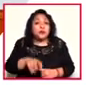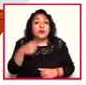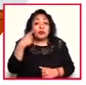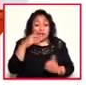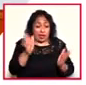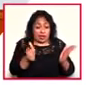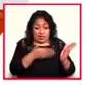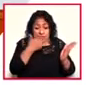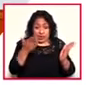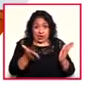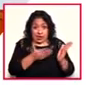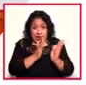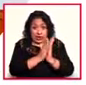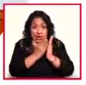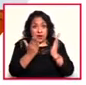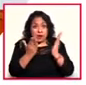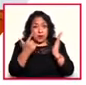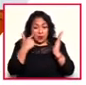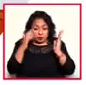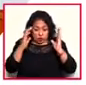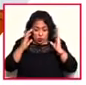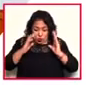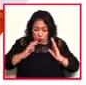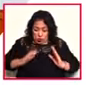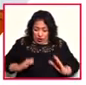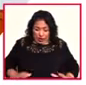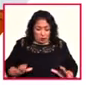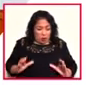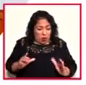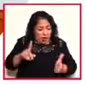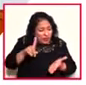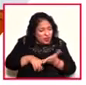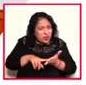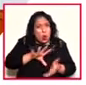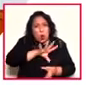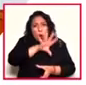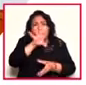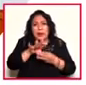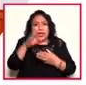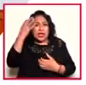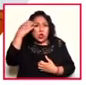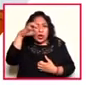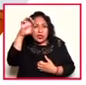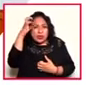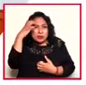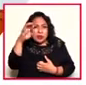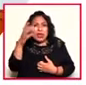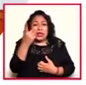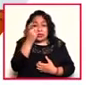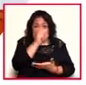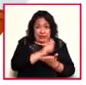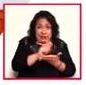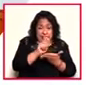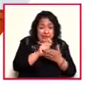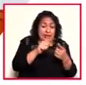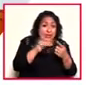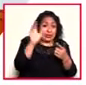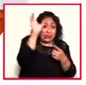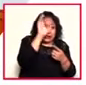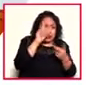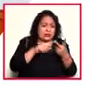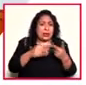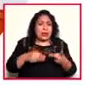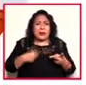cuerpo atraviesa todo lo que hacemos, todo lo que nos sucede. Estos ensayos se mueven entre la ciencia, la vida cotidiana y